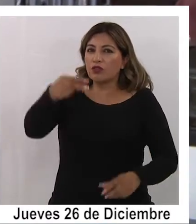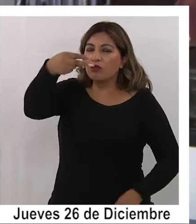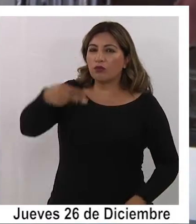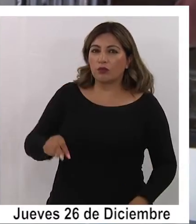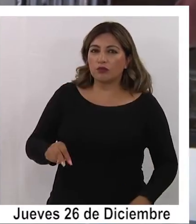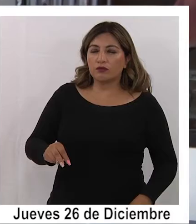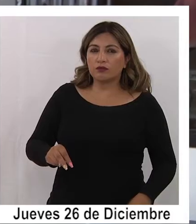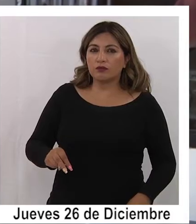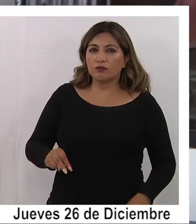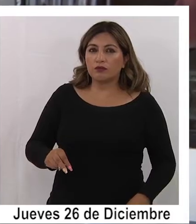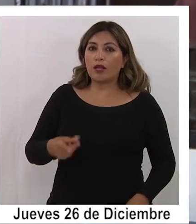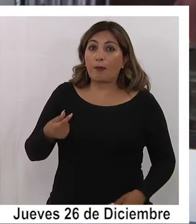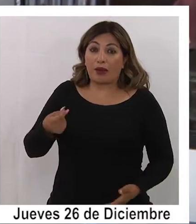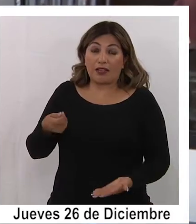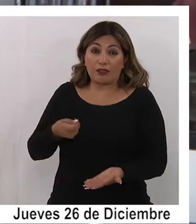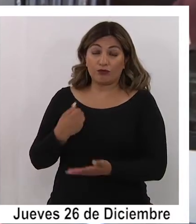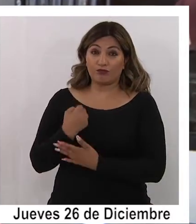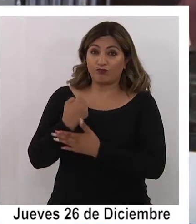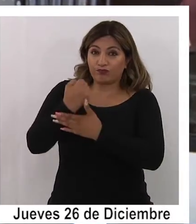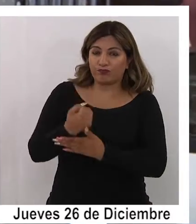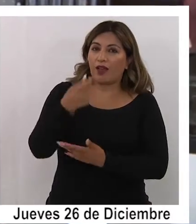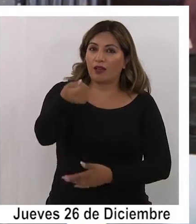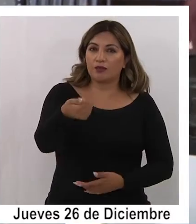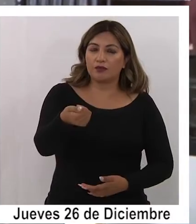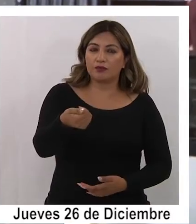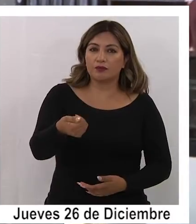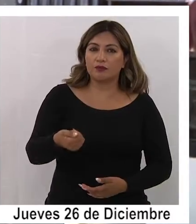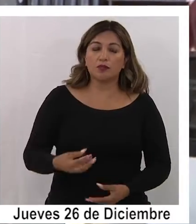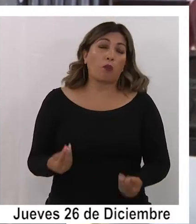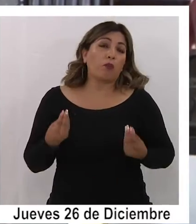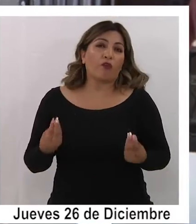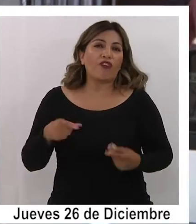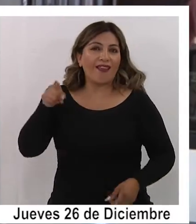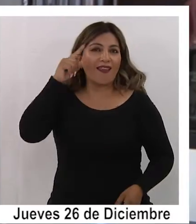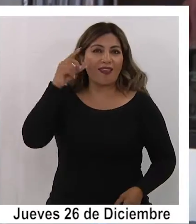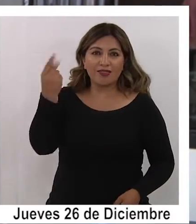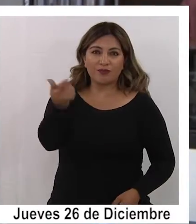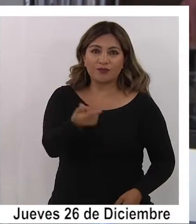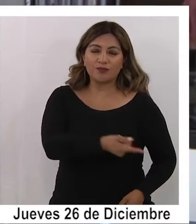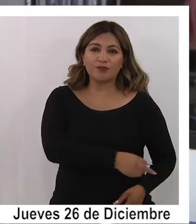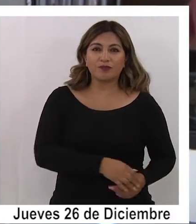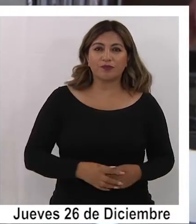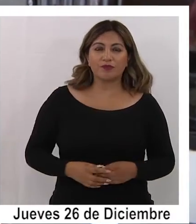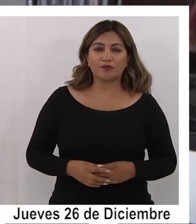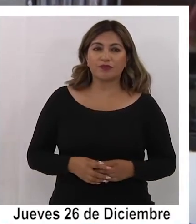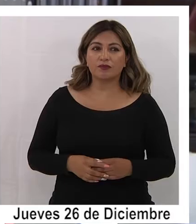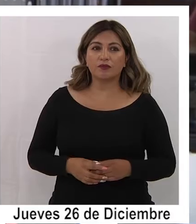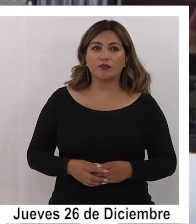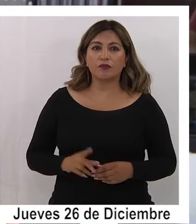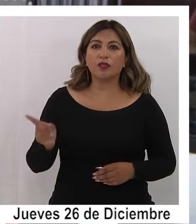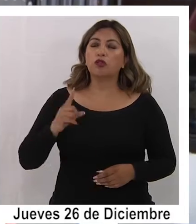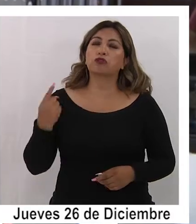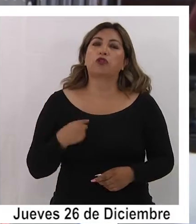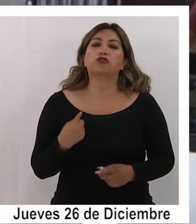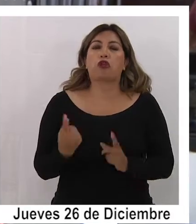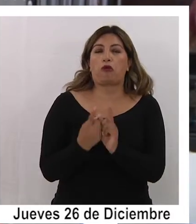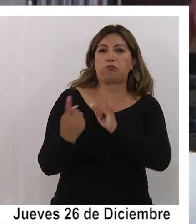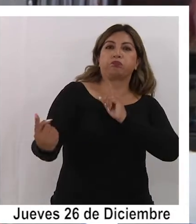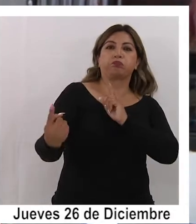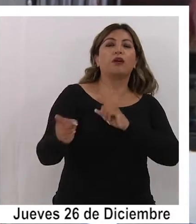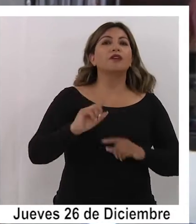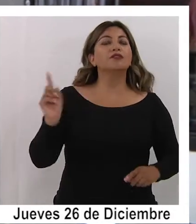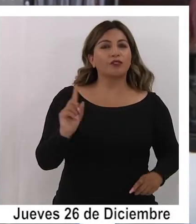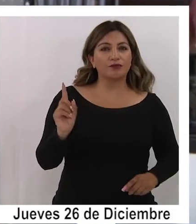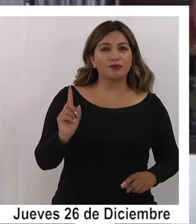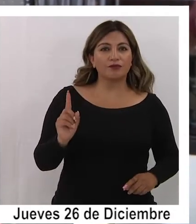que otro locatario que ha sido beneficiado. Genial, esa es la idea, que no nos